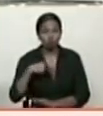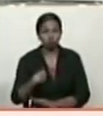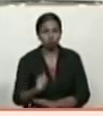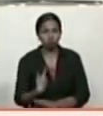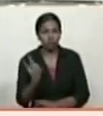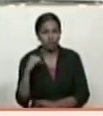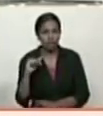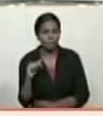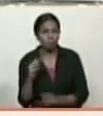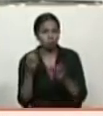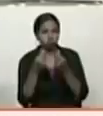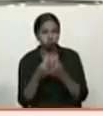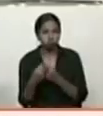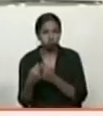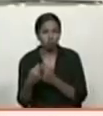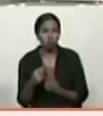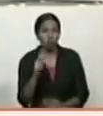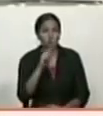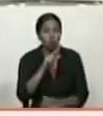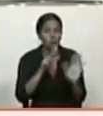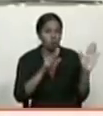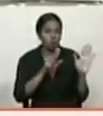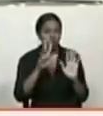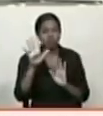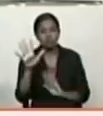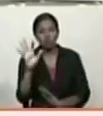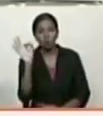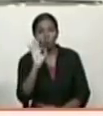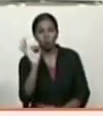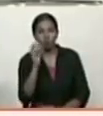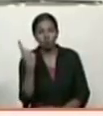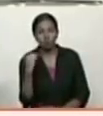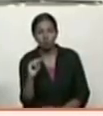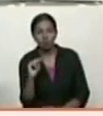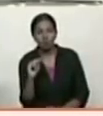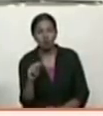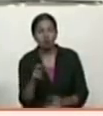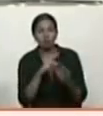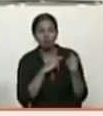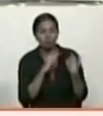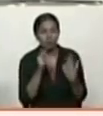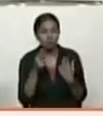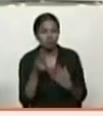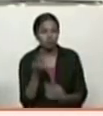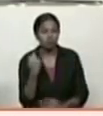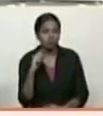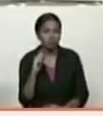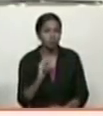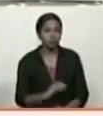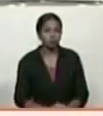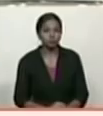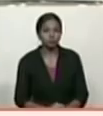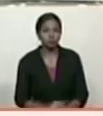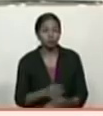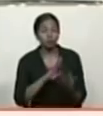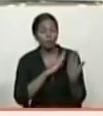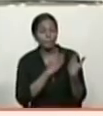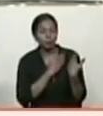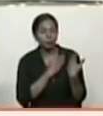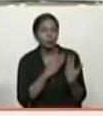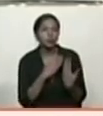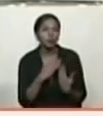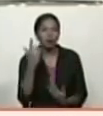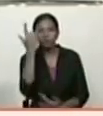recursos, quizá un 85% de los recursos que necesita el mundo para subsistir estén en continente africano